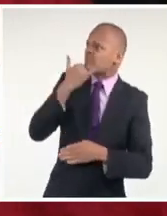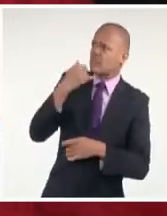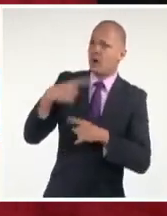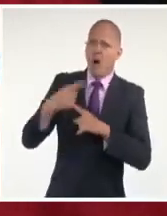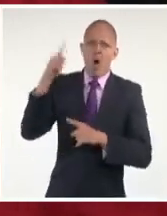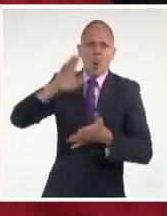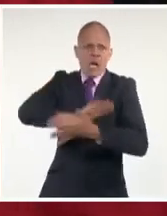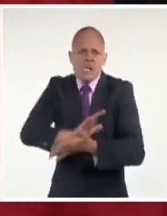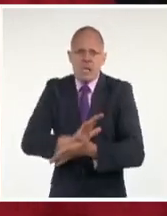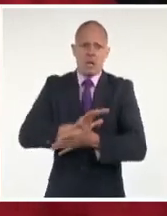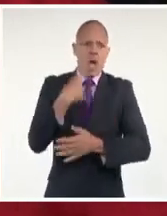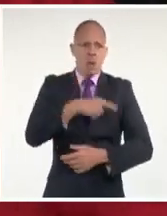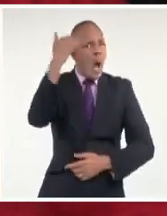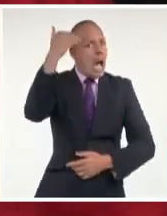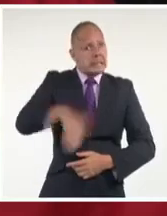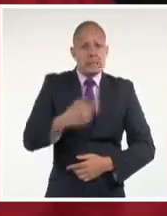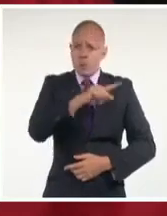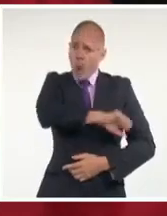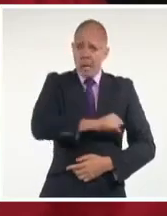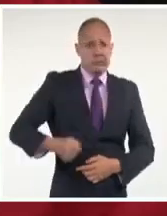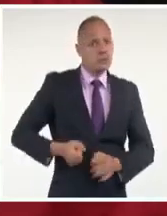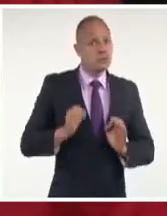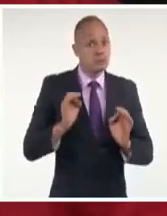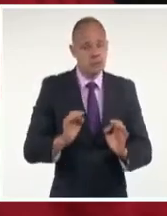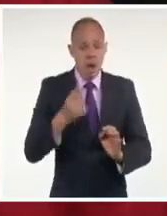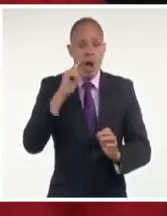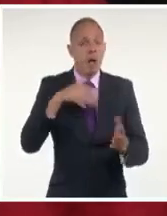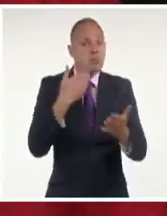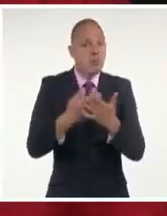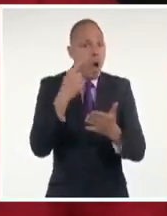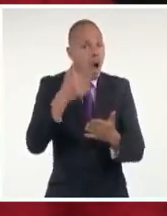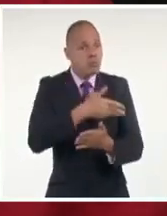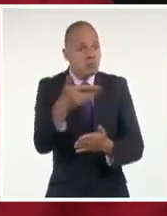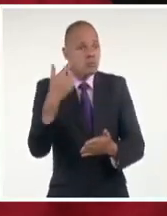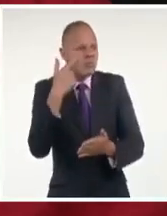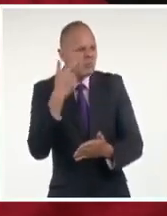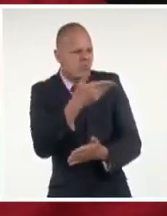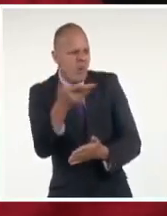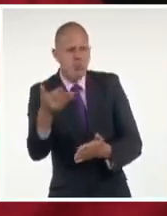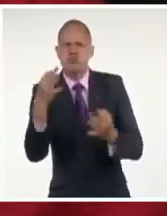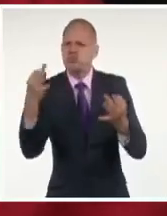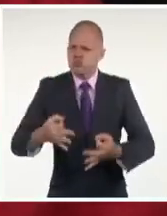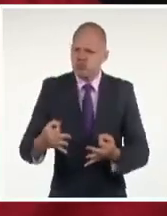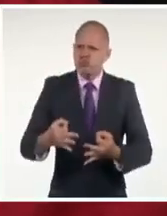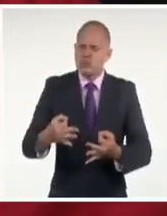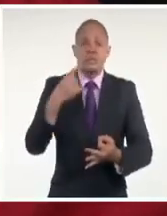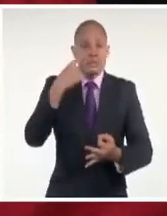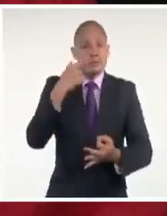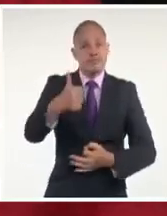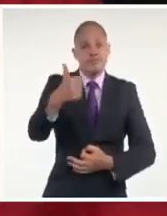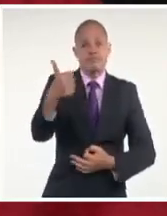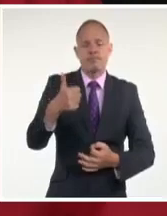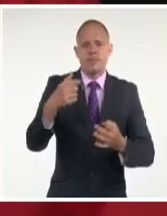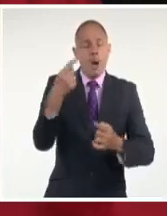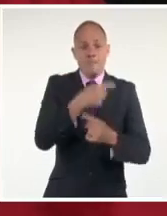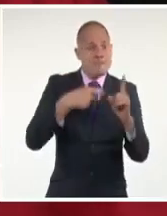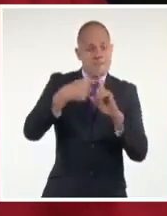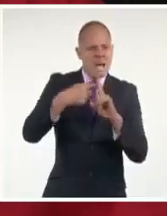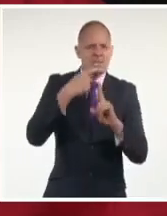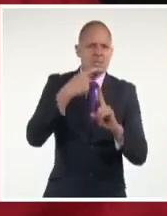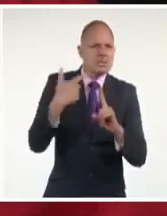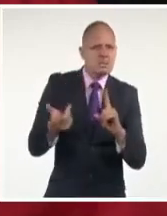asfixiarnos económicamente. Y yo creo que hoy hemos sacado lecciones, experiencias, pero sobre todas las cosas, la más y